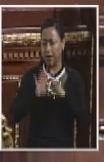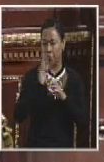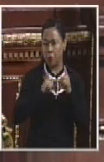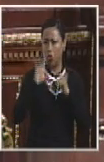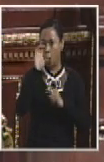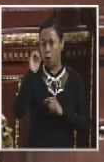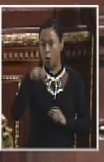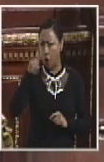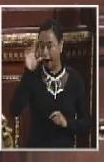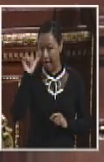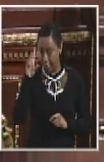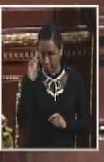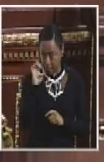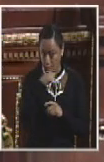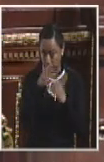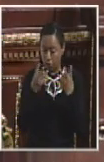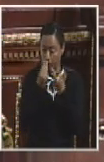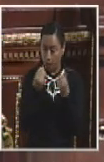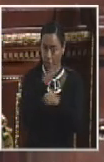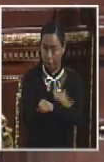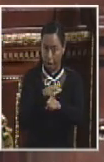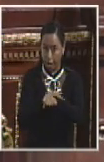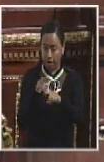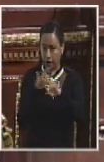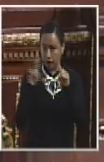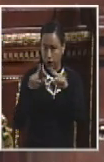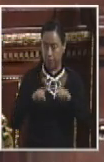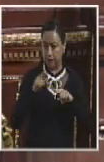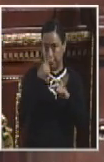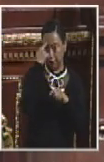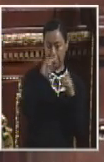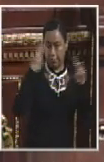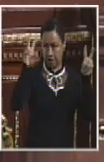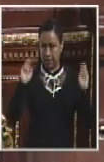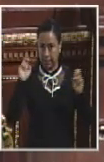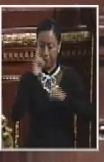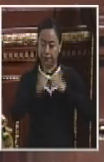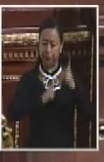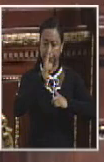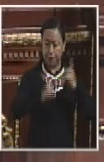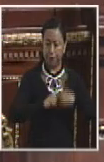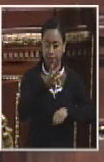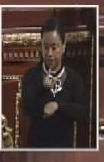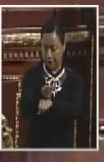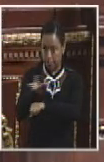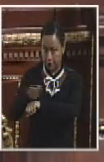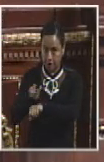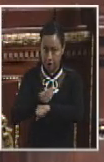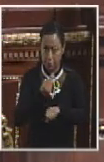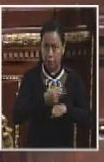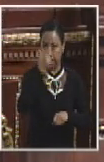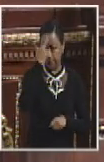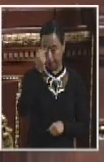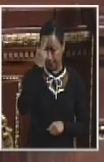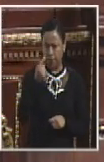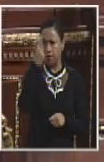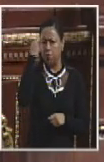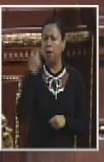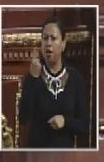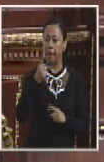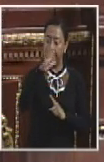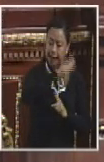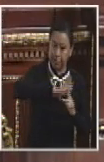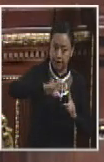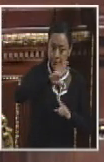infraestructura, remodelación o mantenimiento en materia deportiva ajustes razonables, a efecto de que este